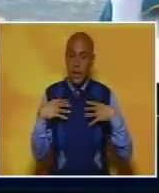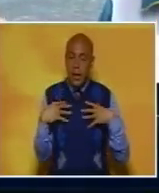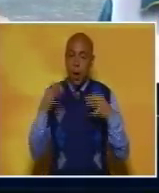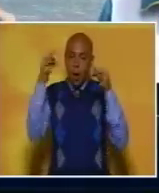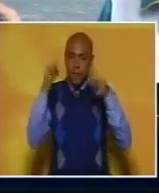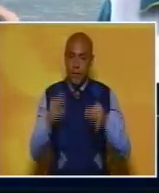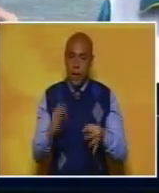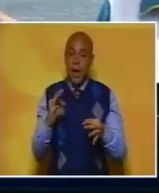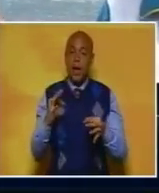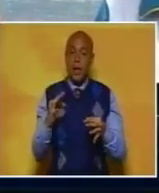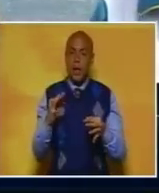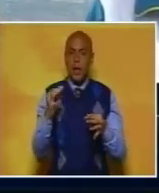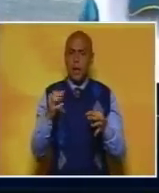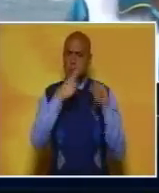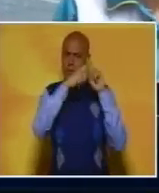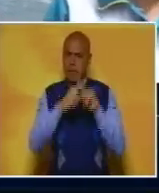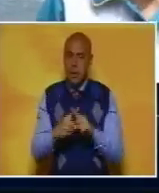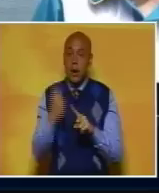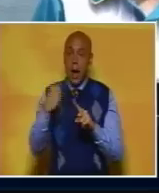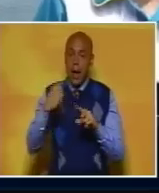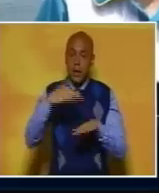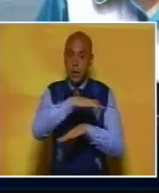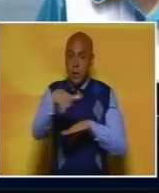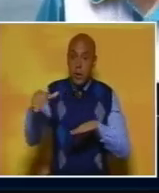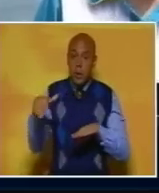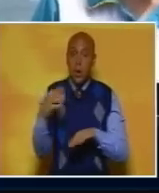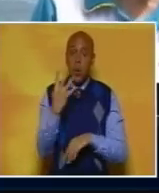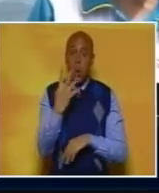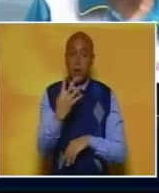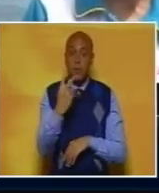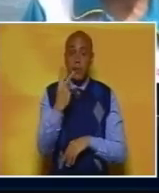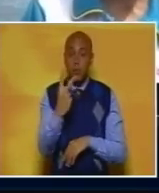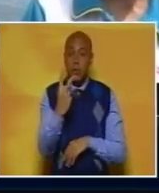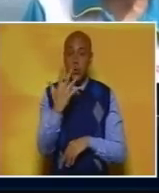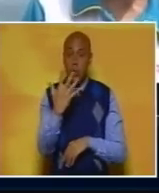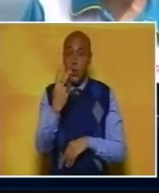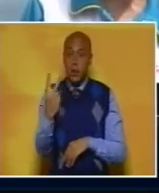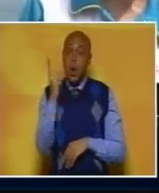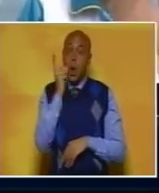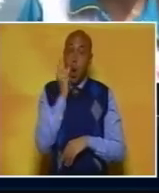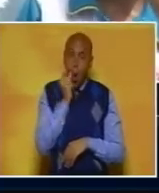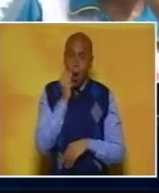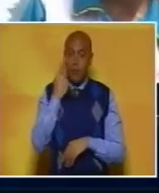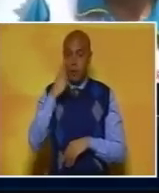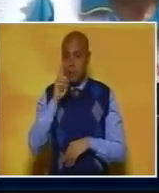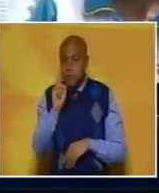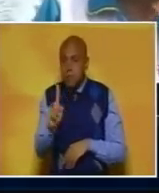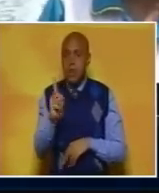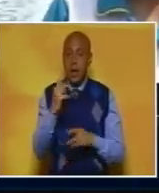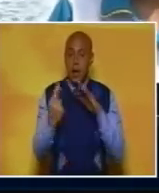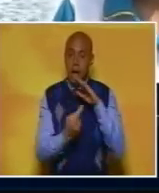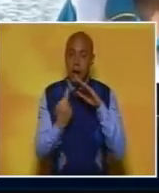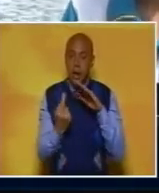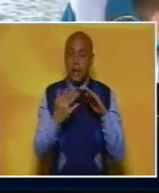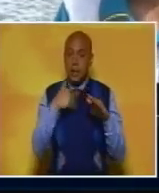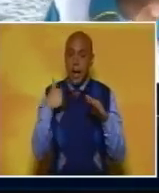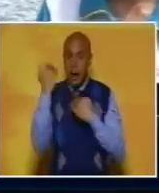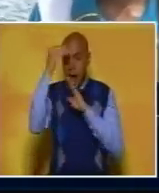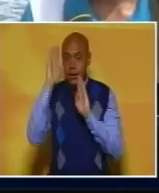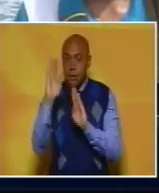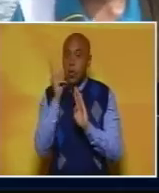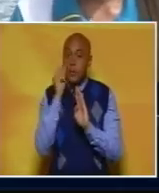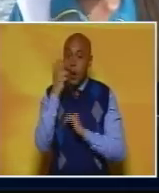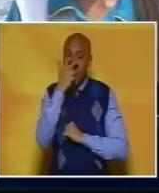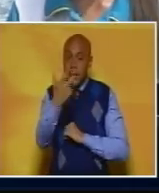hablando de una cantidad de espacios que tienen 4.252 prestadores de servicios turísticos ya listos para atender al